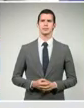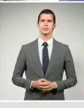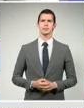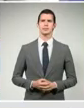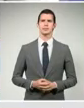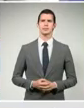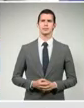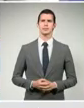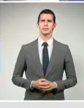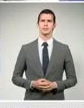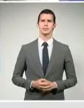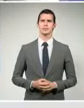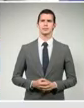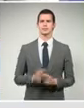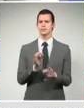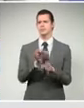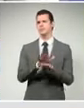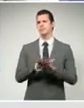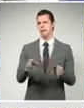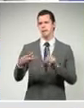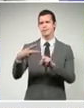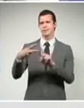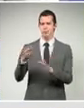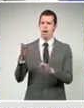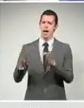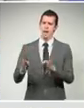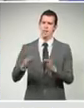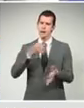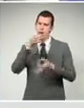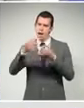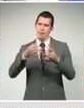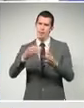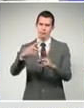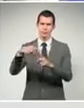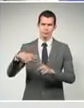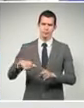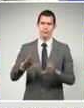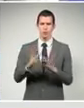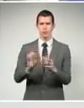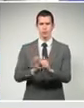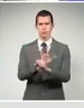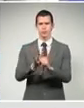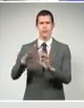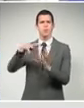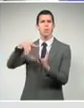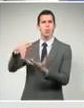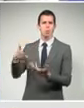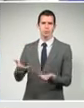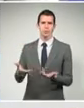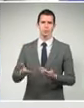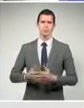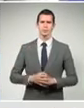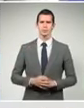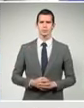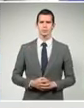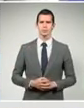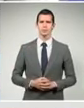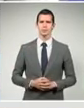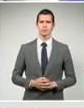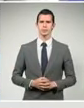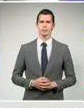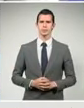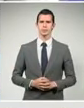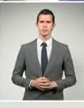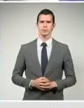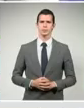Entramos así en el segundo momento de nuestra conferencia de prensa, esta vez para conocer cuál es la estadística mundial a partir del impacto de